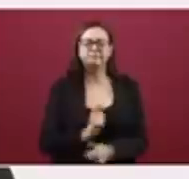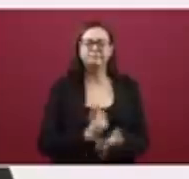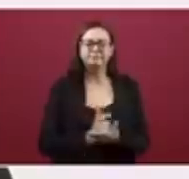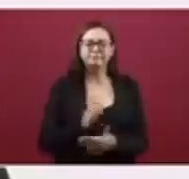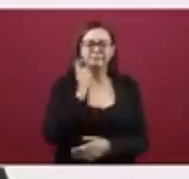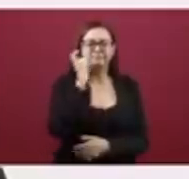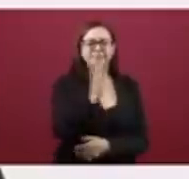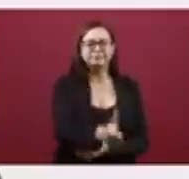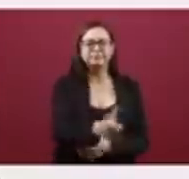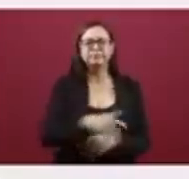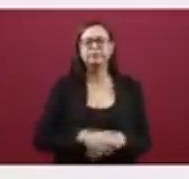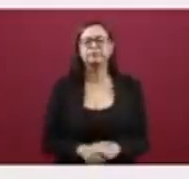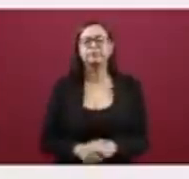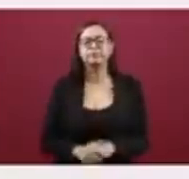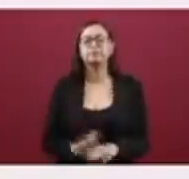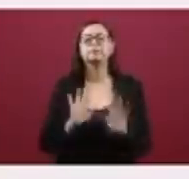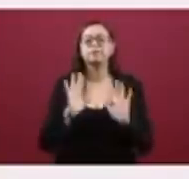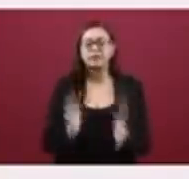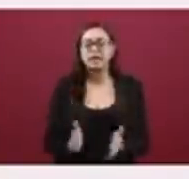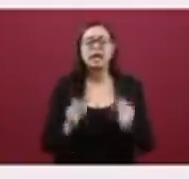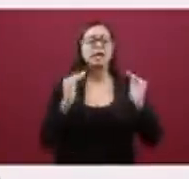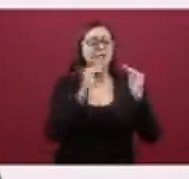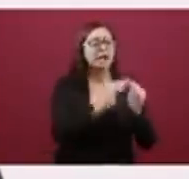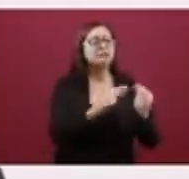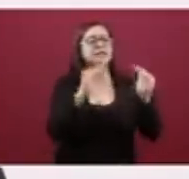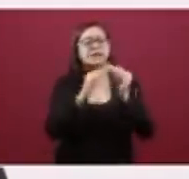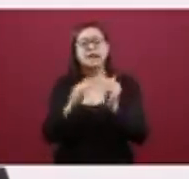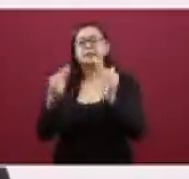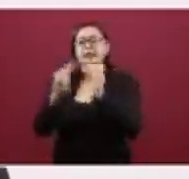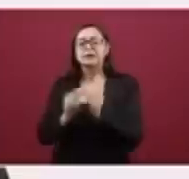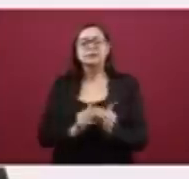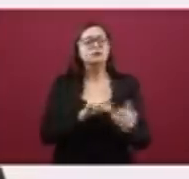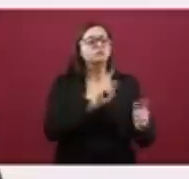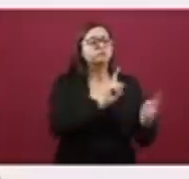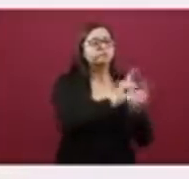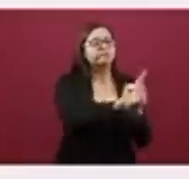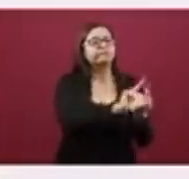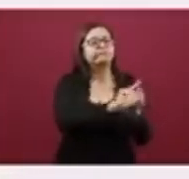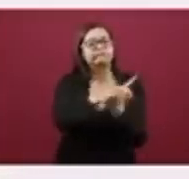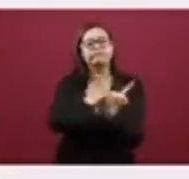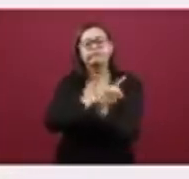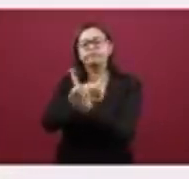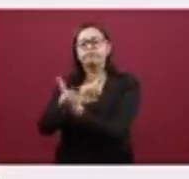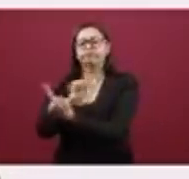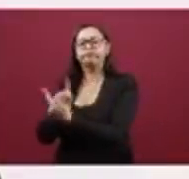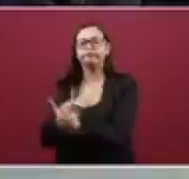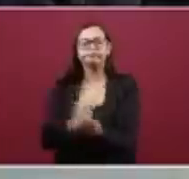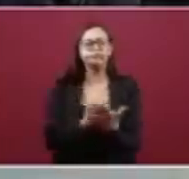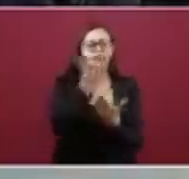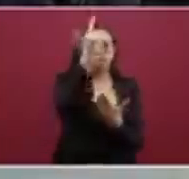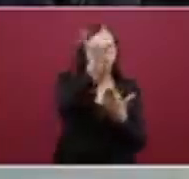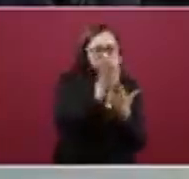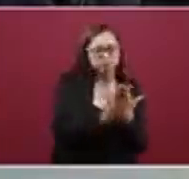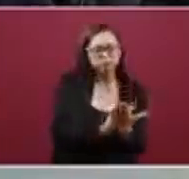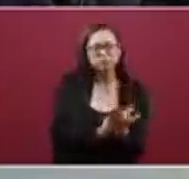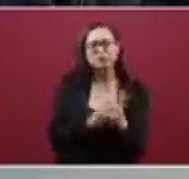por eso se está levantando casa por casa un censo para el bienestar